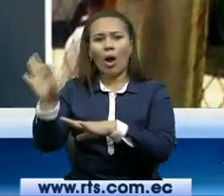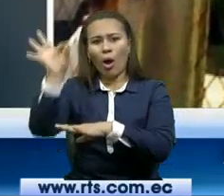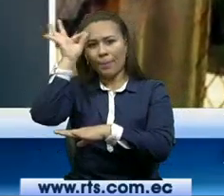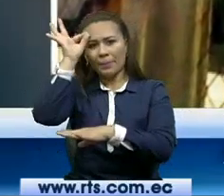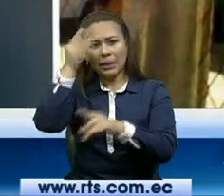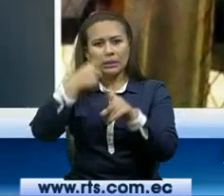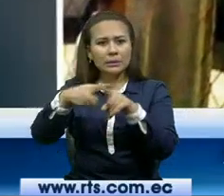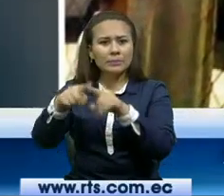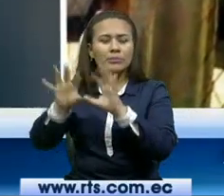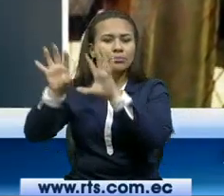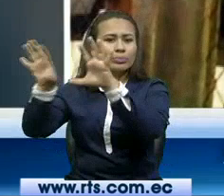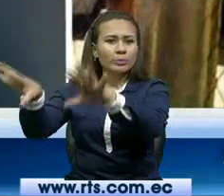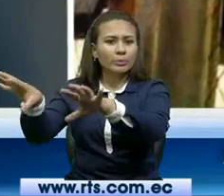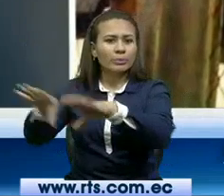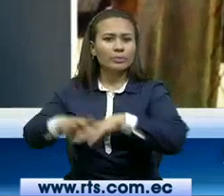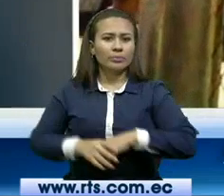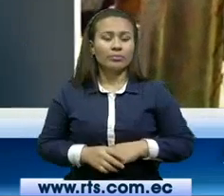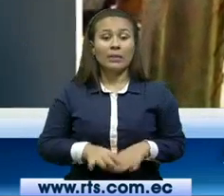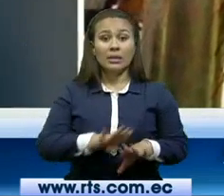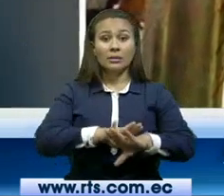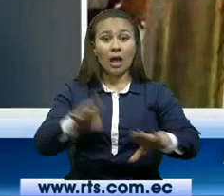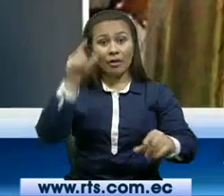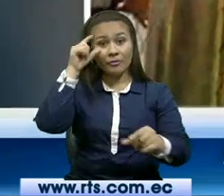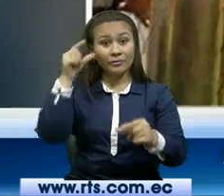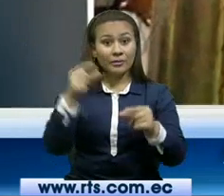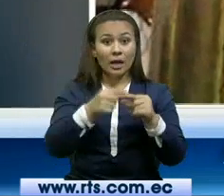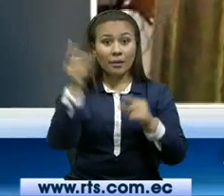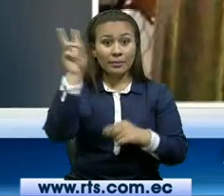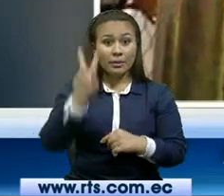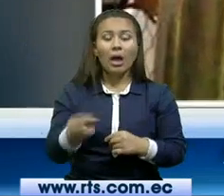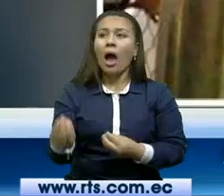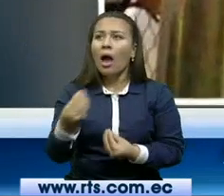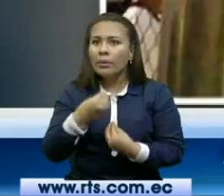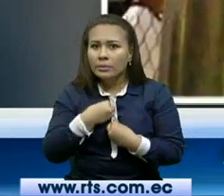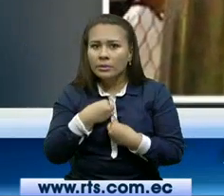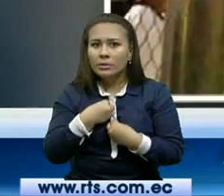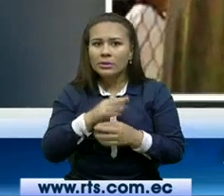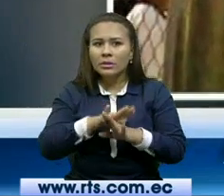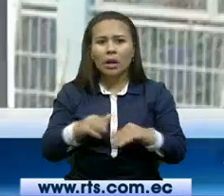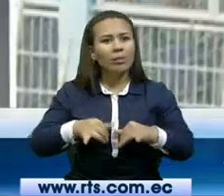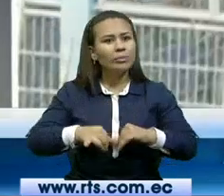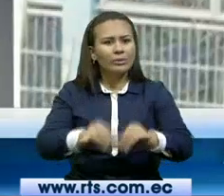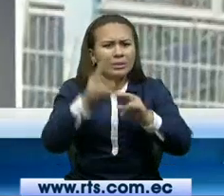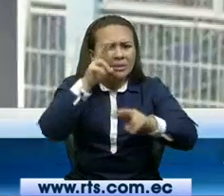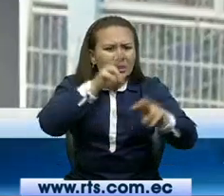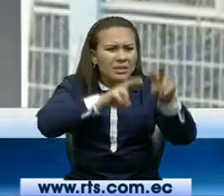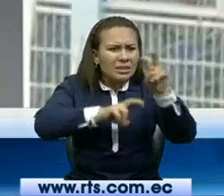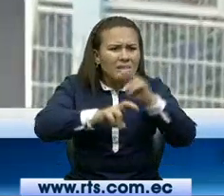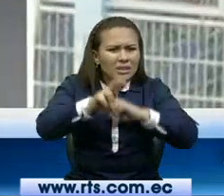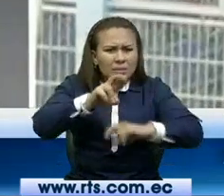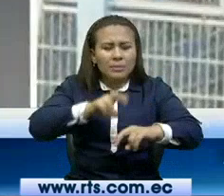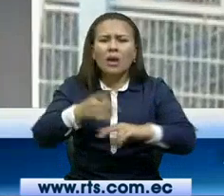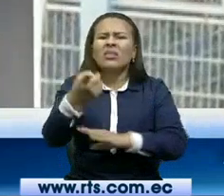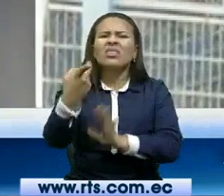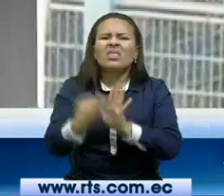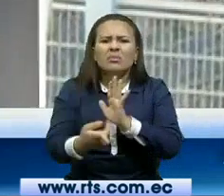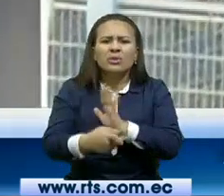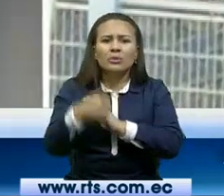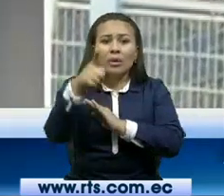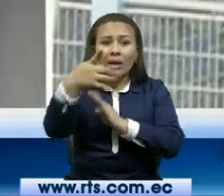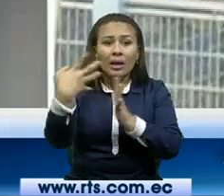diferentes hospitales. La Fiscalía venezolana indicó además que las investigaciones para determinar las causas del